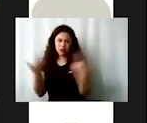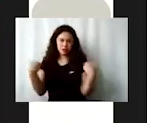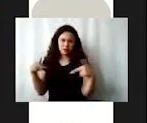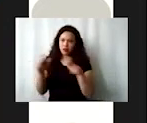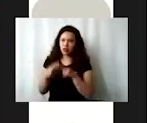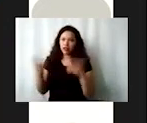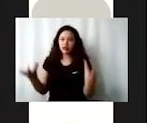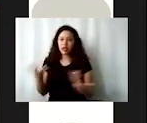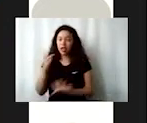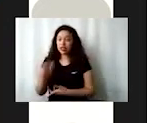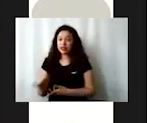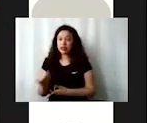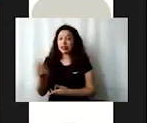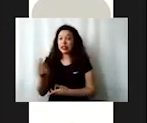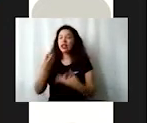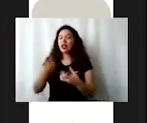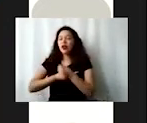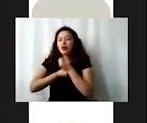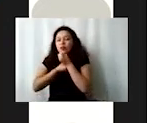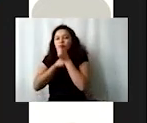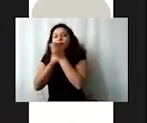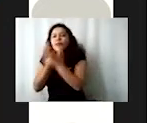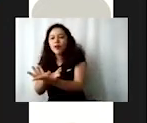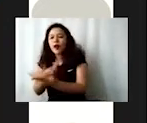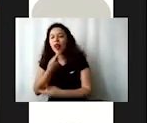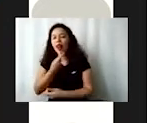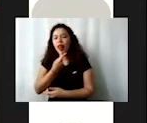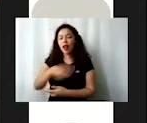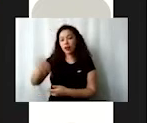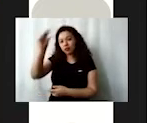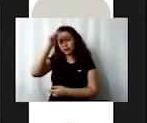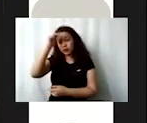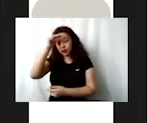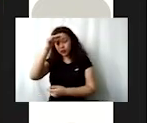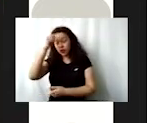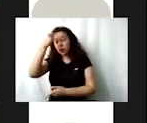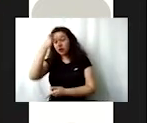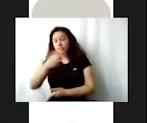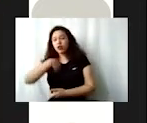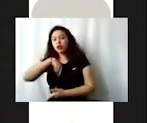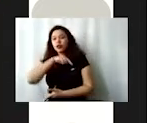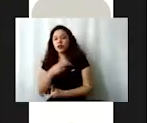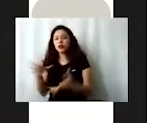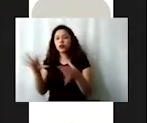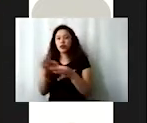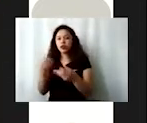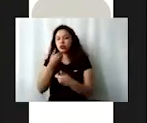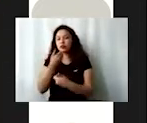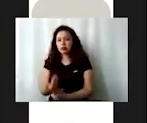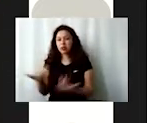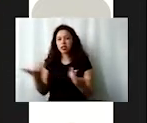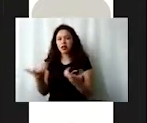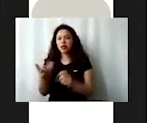esa expresión verbal, intelectual, para desempeñarnos adecuada y eficientemente,